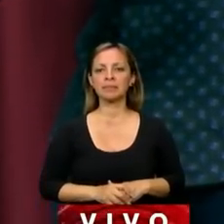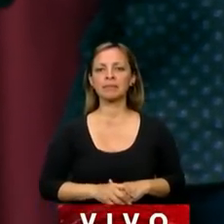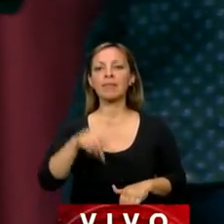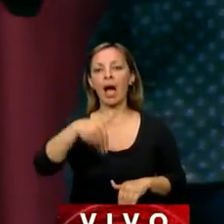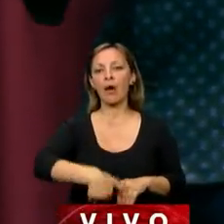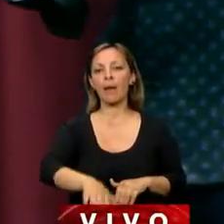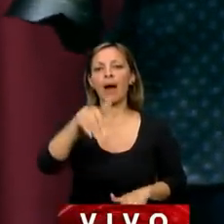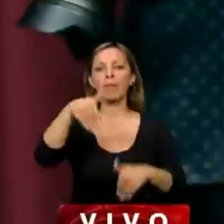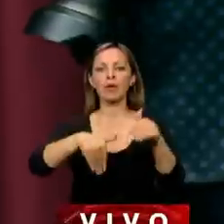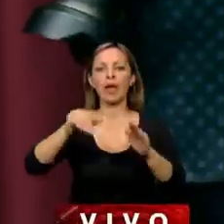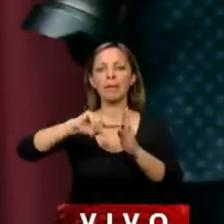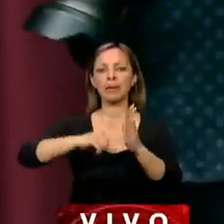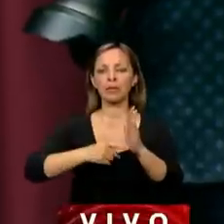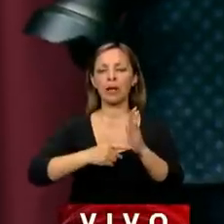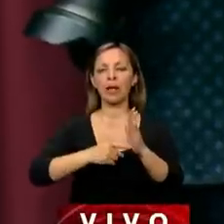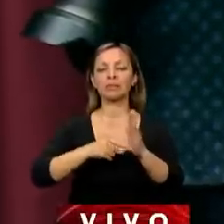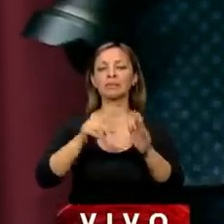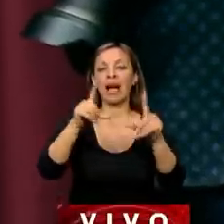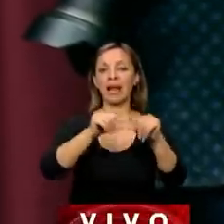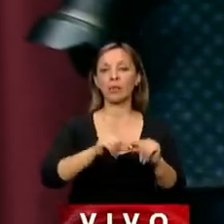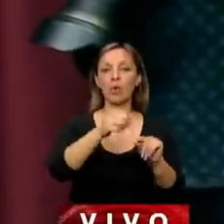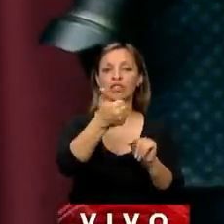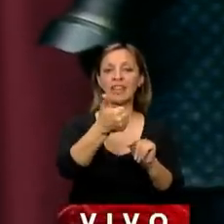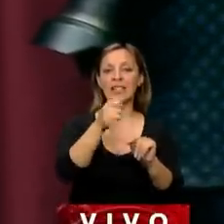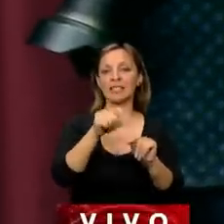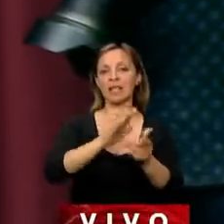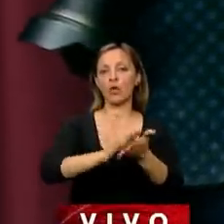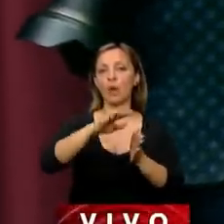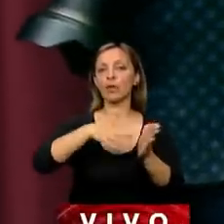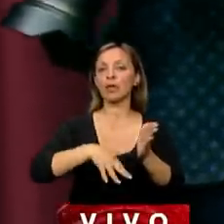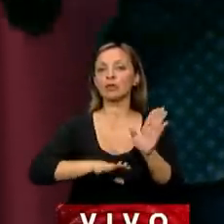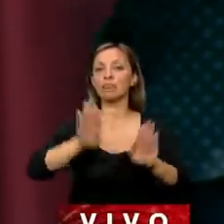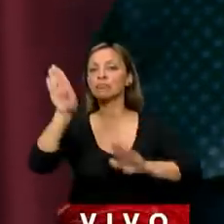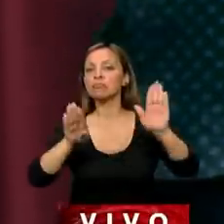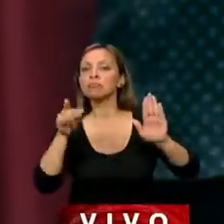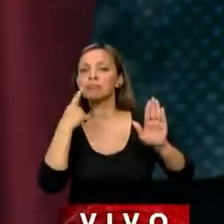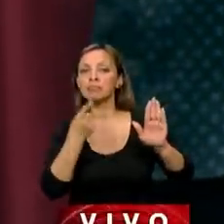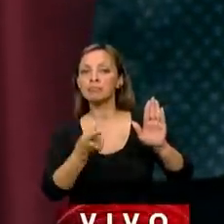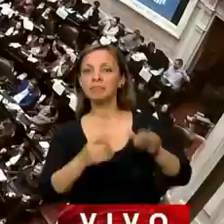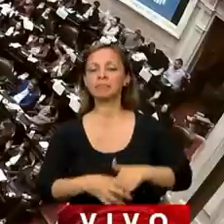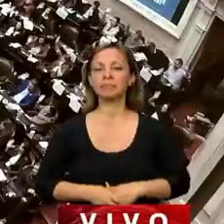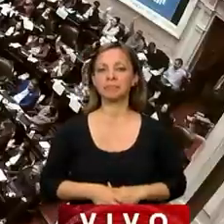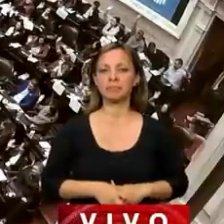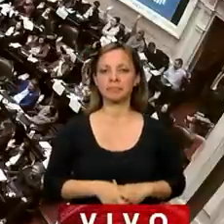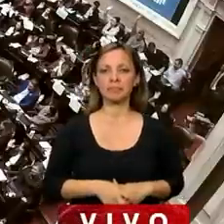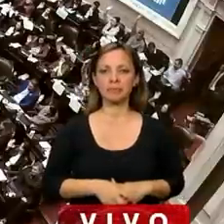Se va a votar en particular el artículo 6 del nuevo texto. Sírvanse marcar su voto a mano alzada.